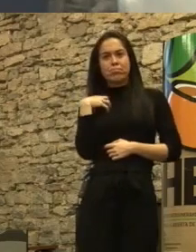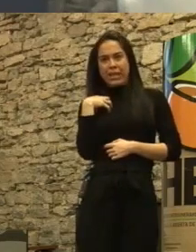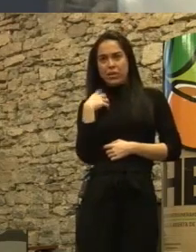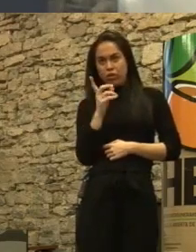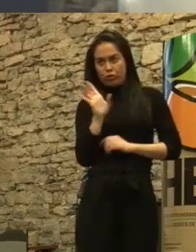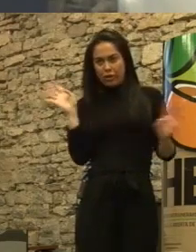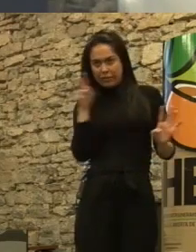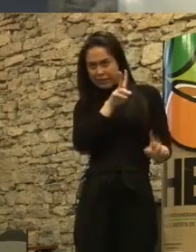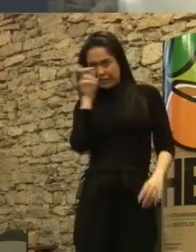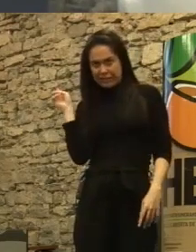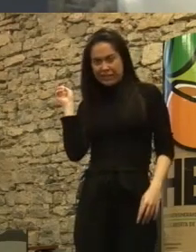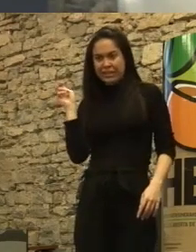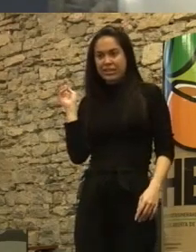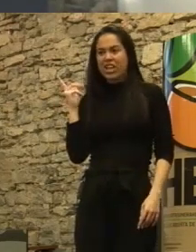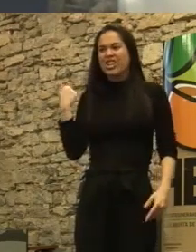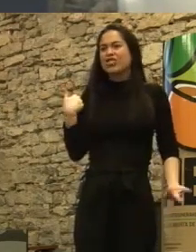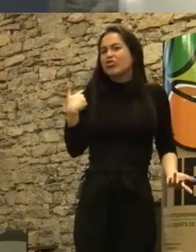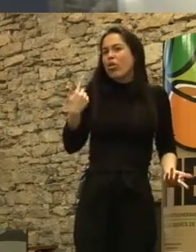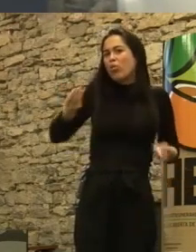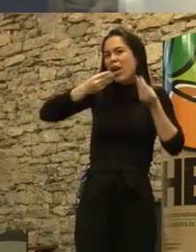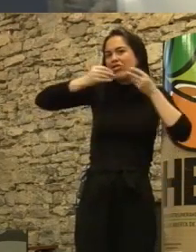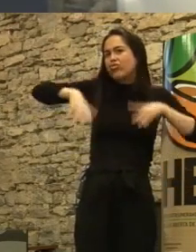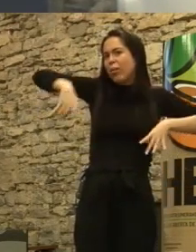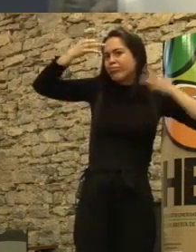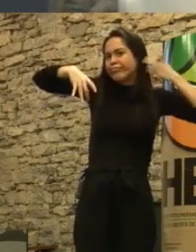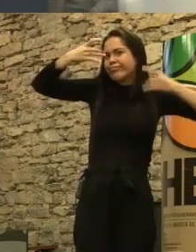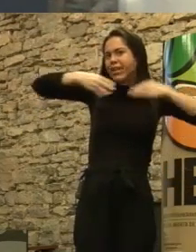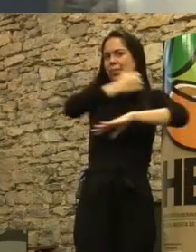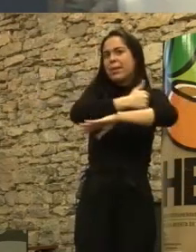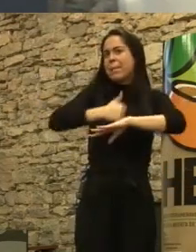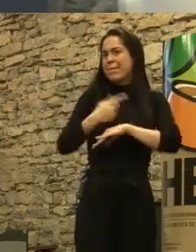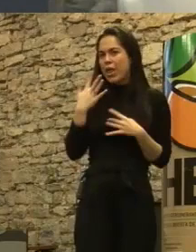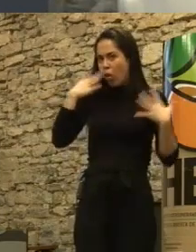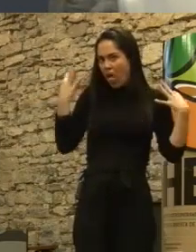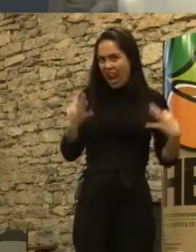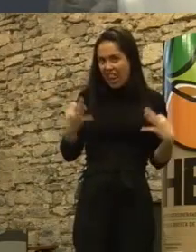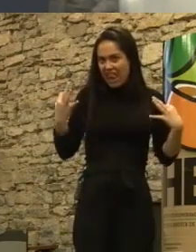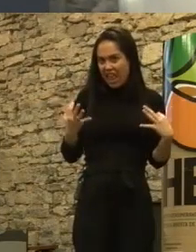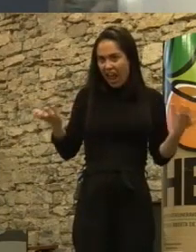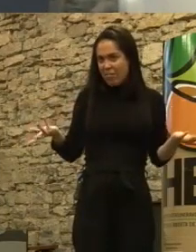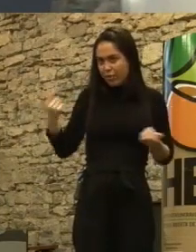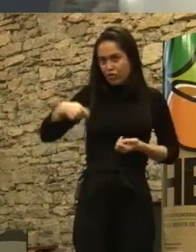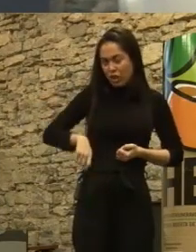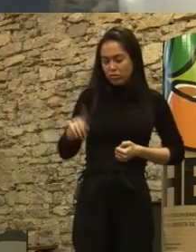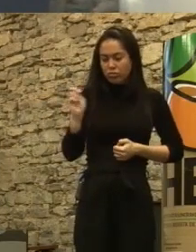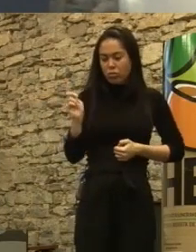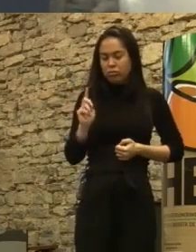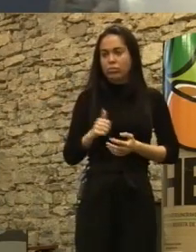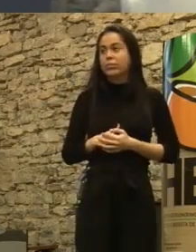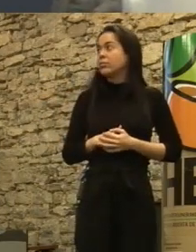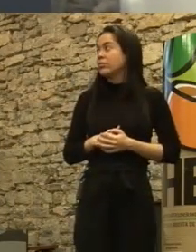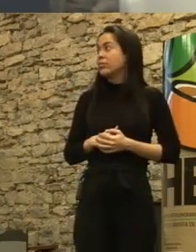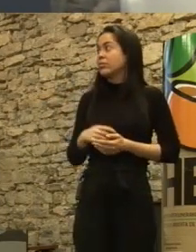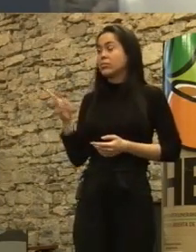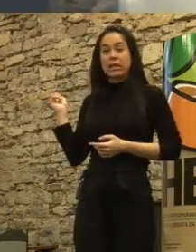aquí viene el tema. Esas son historias de ciudadanos y ciudadanas, no de profesionales que a lo largo de su camino encuentran soluciones. Esto